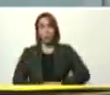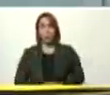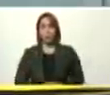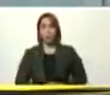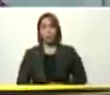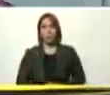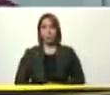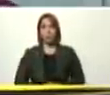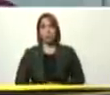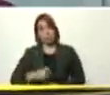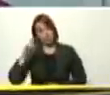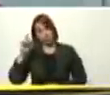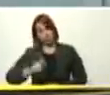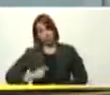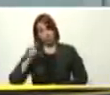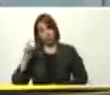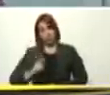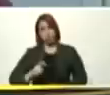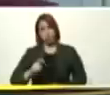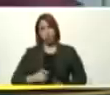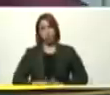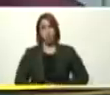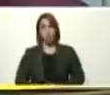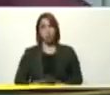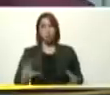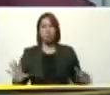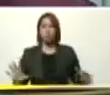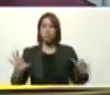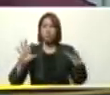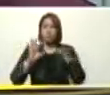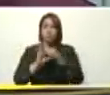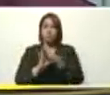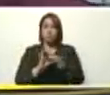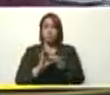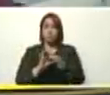Para eso necesitamos unir